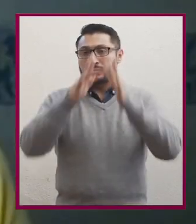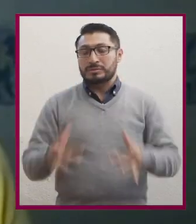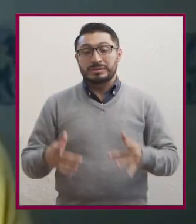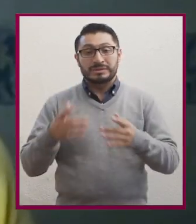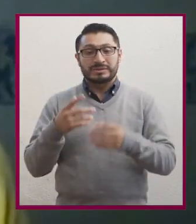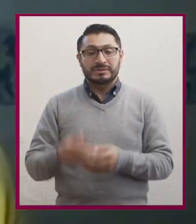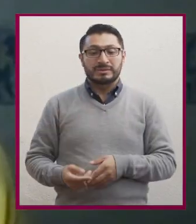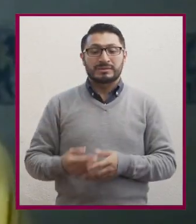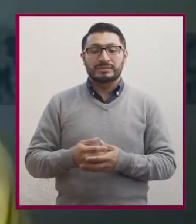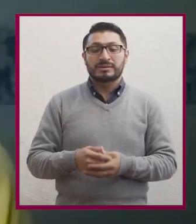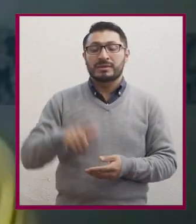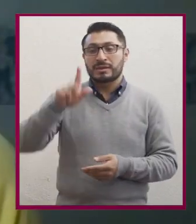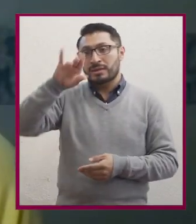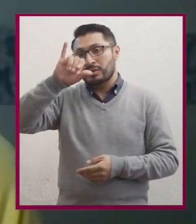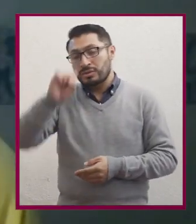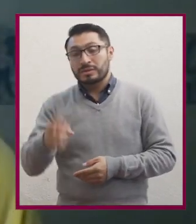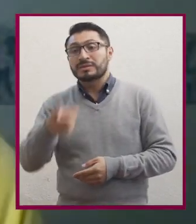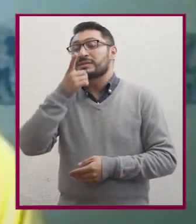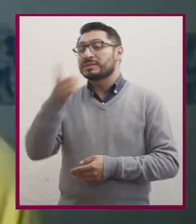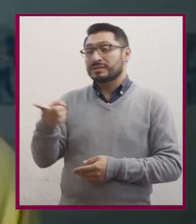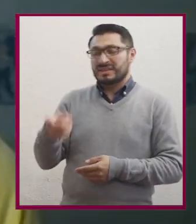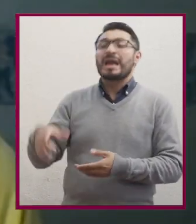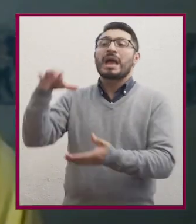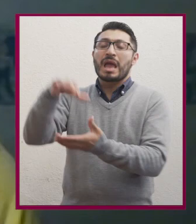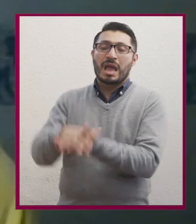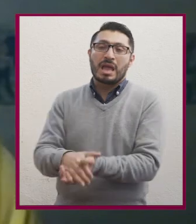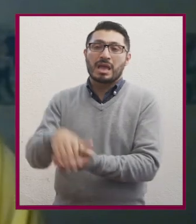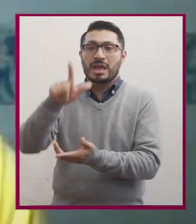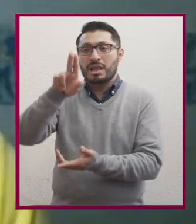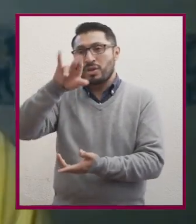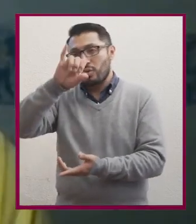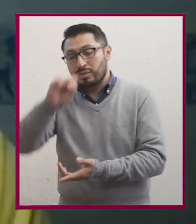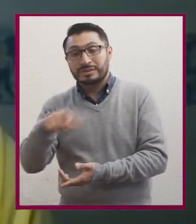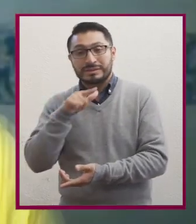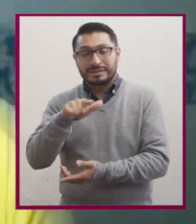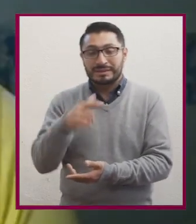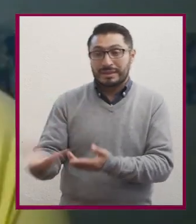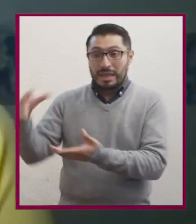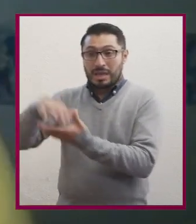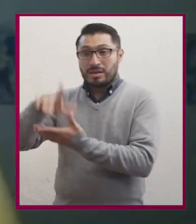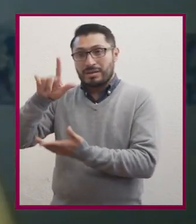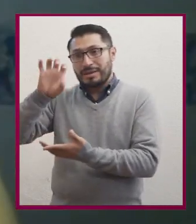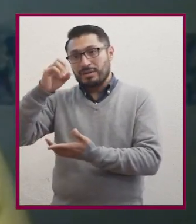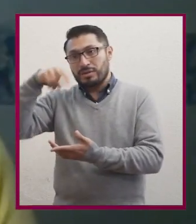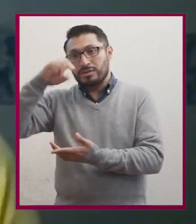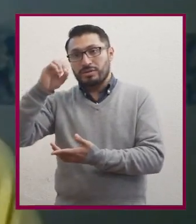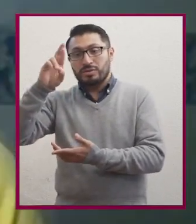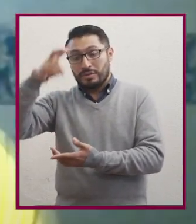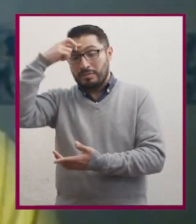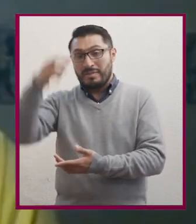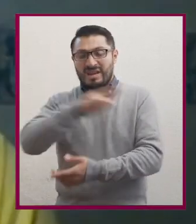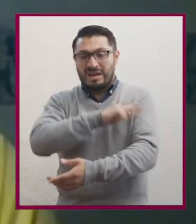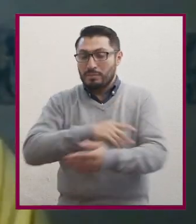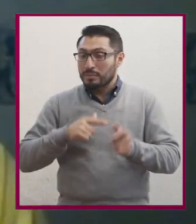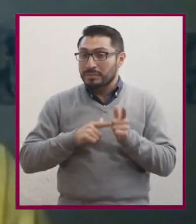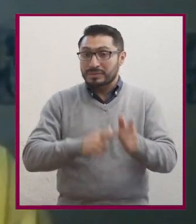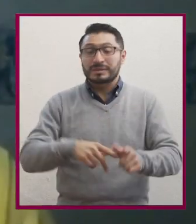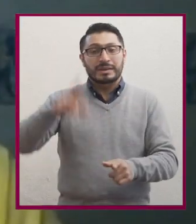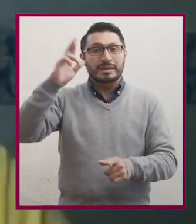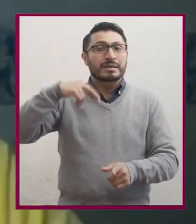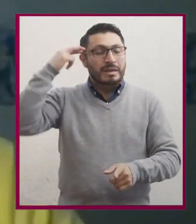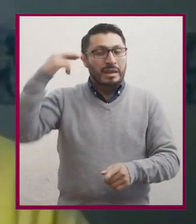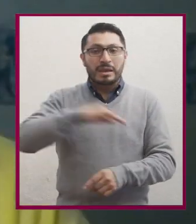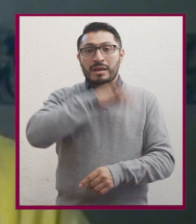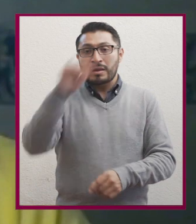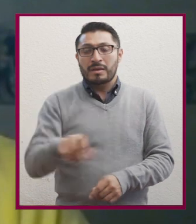Luis XVI decide casar a su hijo, Luis XVII, con Leonor, pues para afianzar justamente su poder. El rey